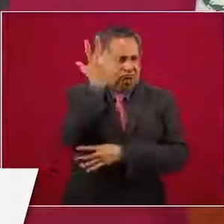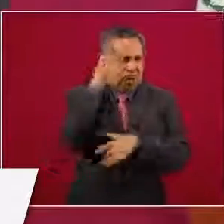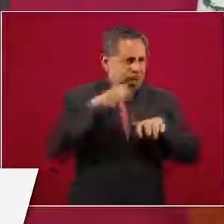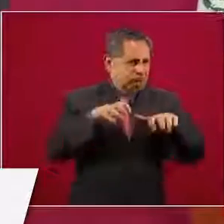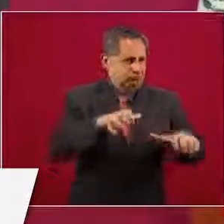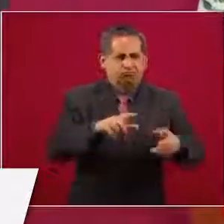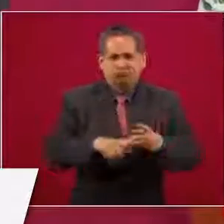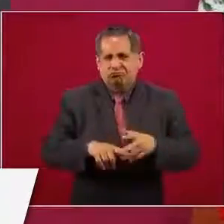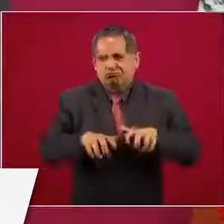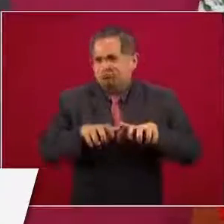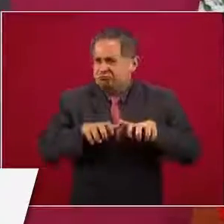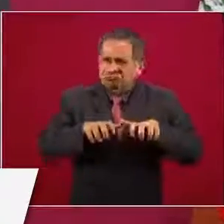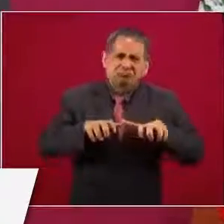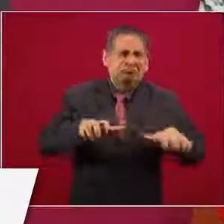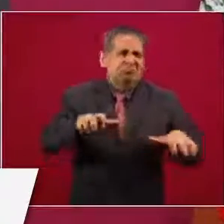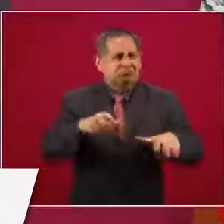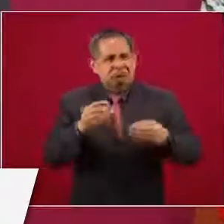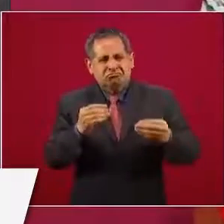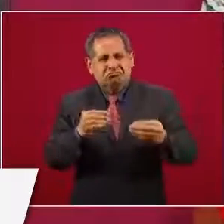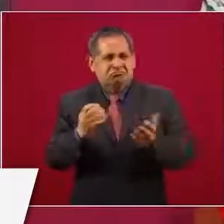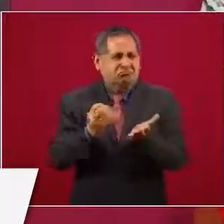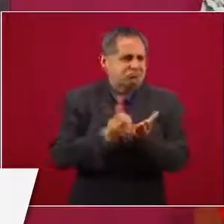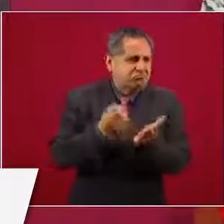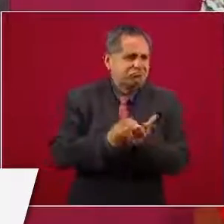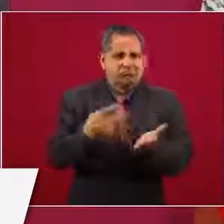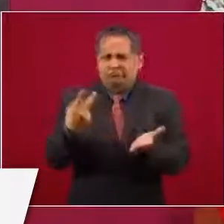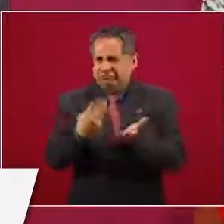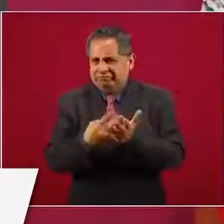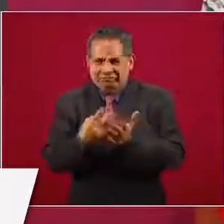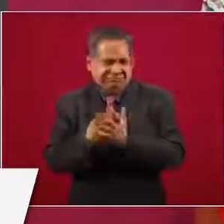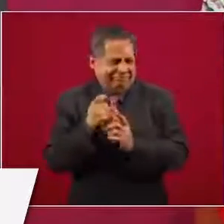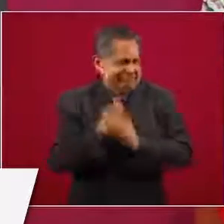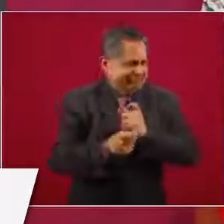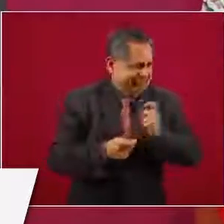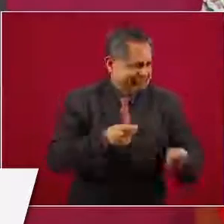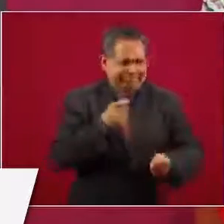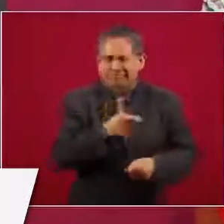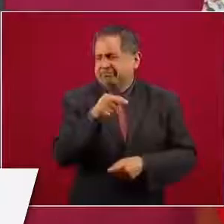selvas, bosques, oro, plata,